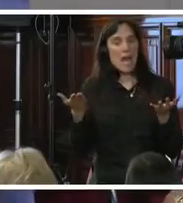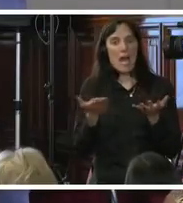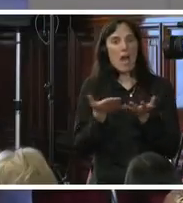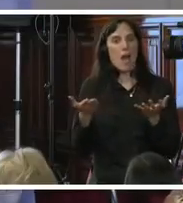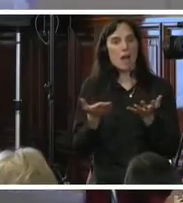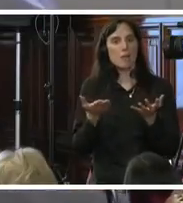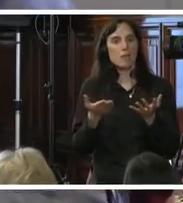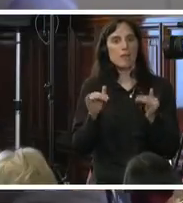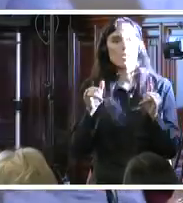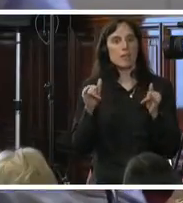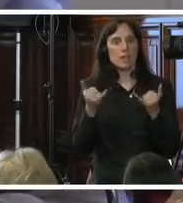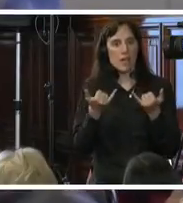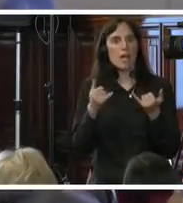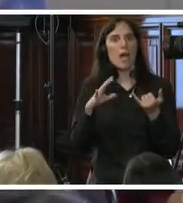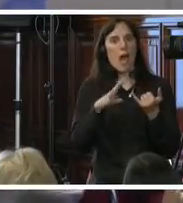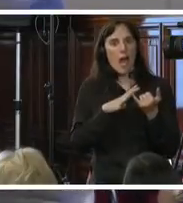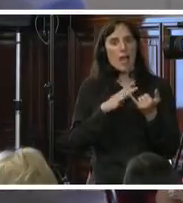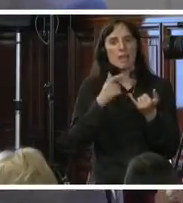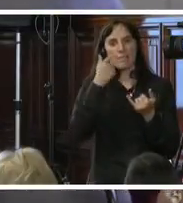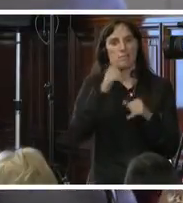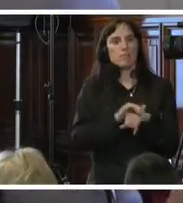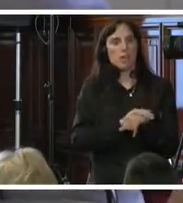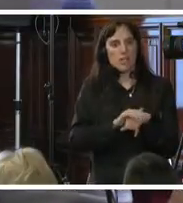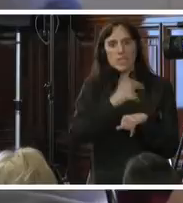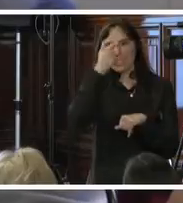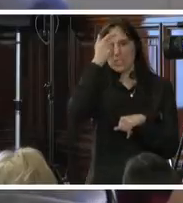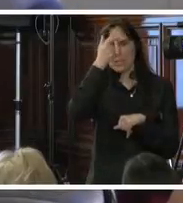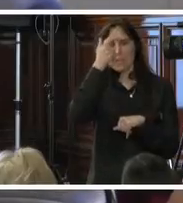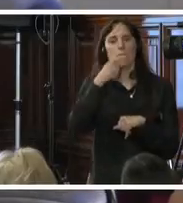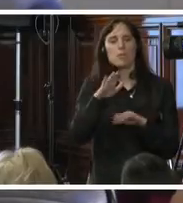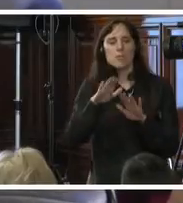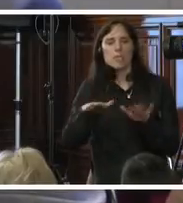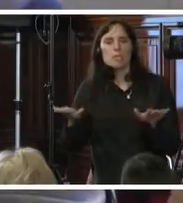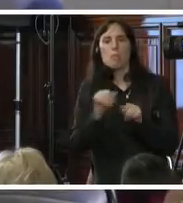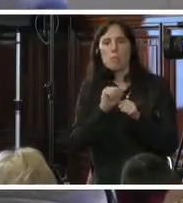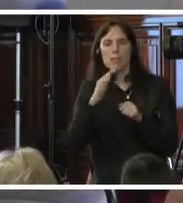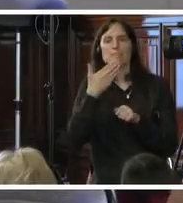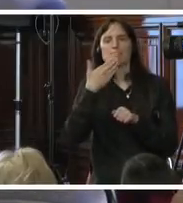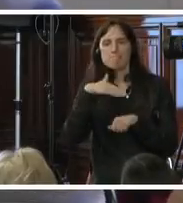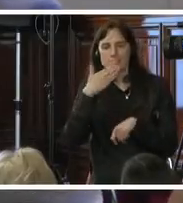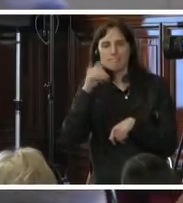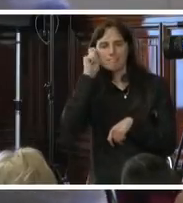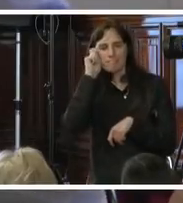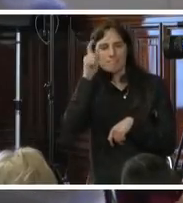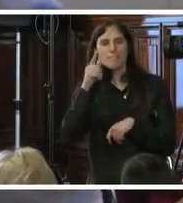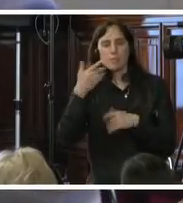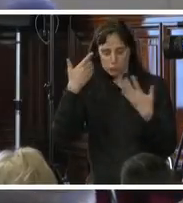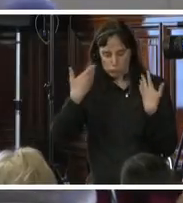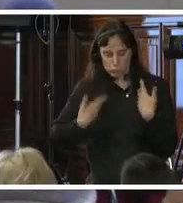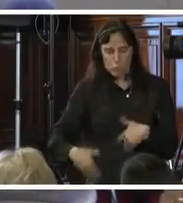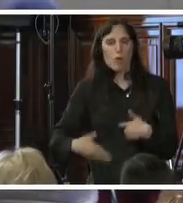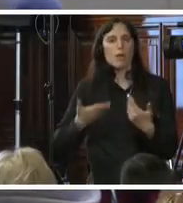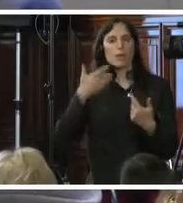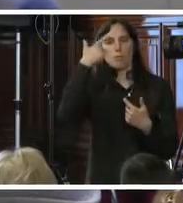está dando, y sobre base científica, para que los chicos tengan conocimiento de sus propios cuerpos